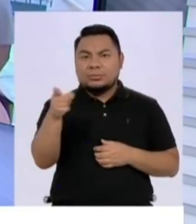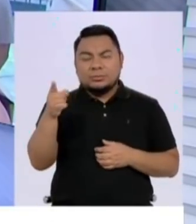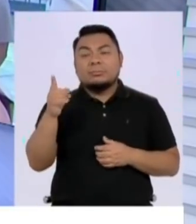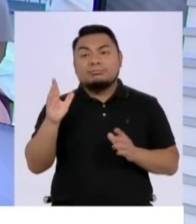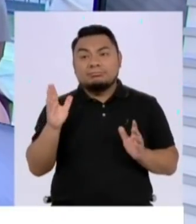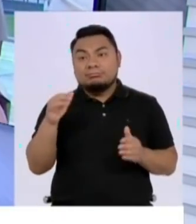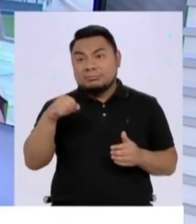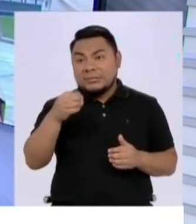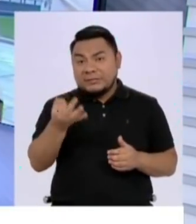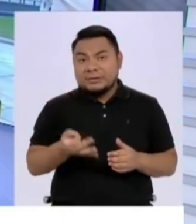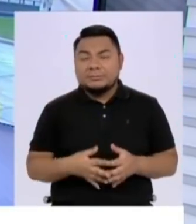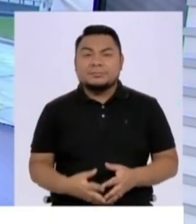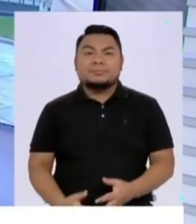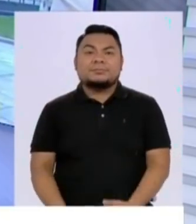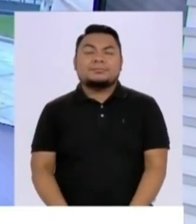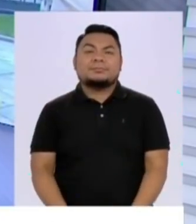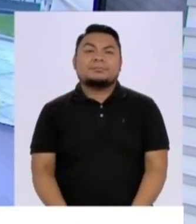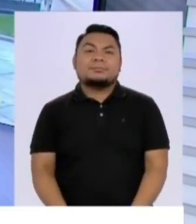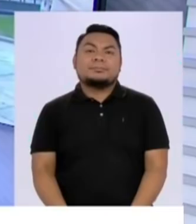asumo.